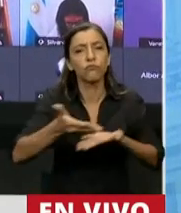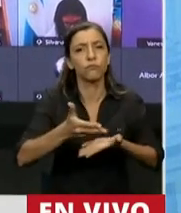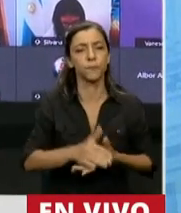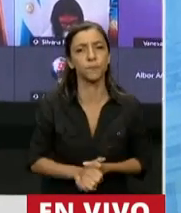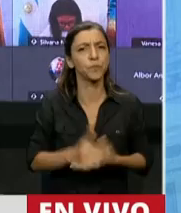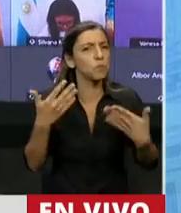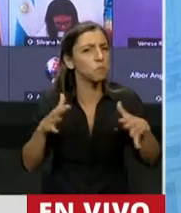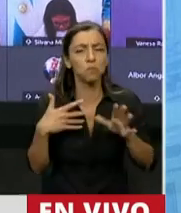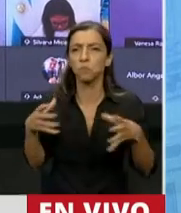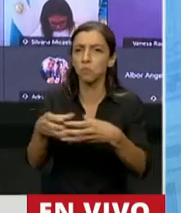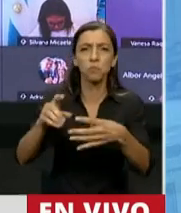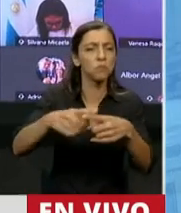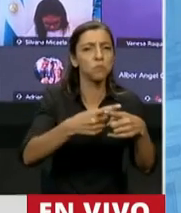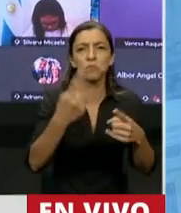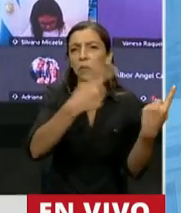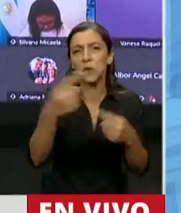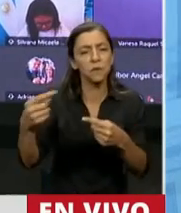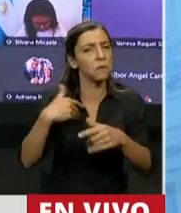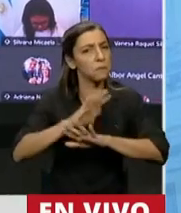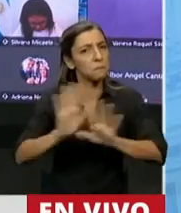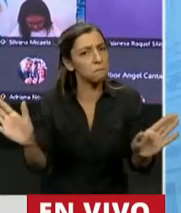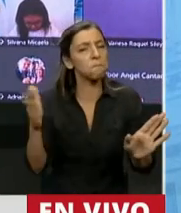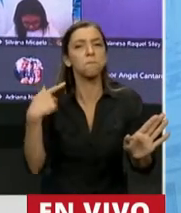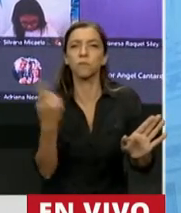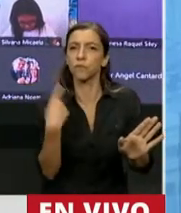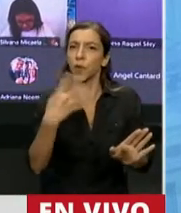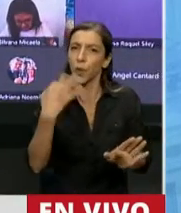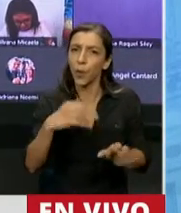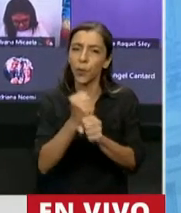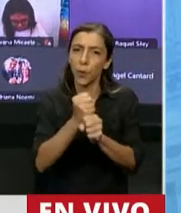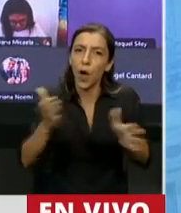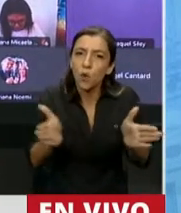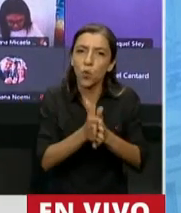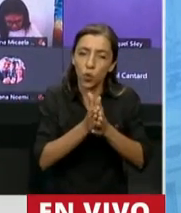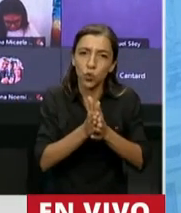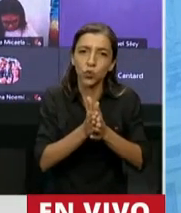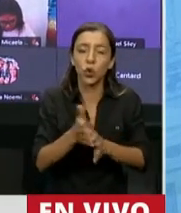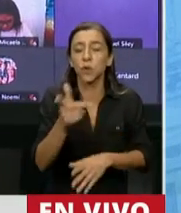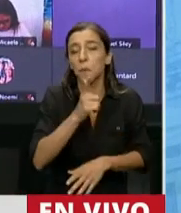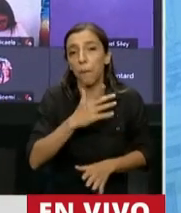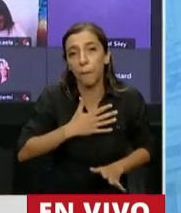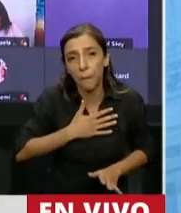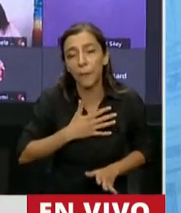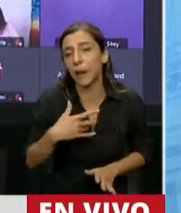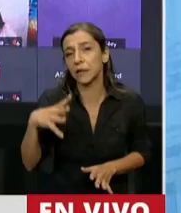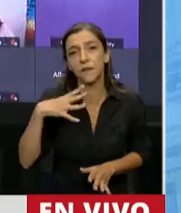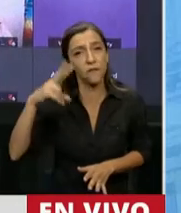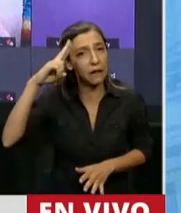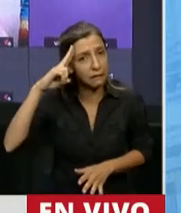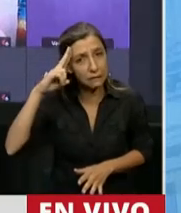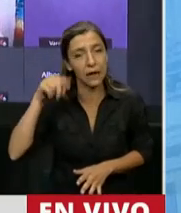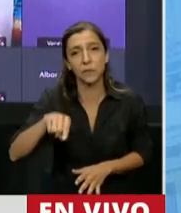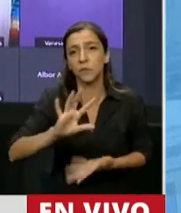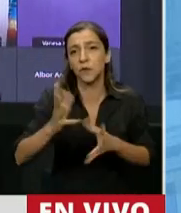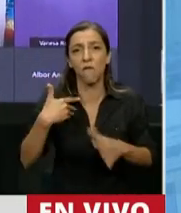partido de qué bloque sean los diputados me parece una total falta de respeto un desprecio del